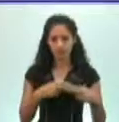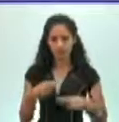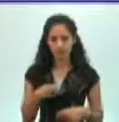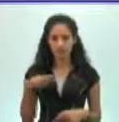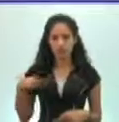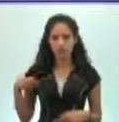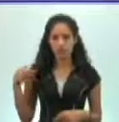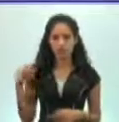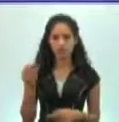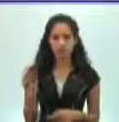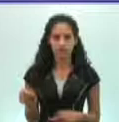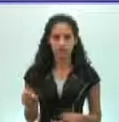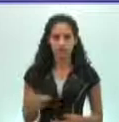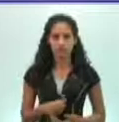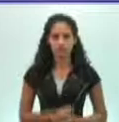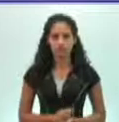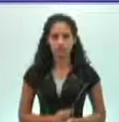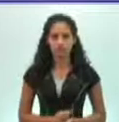inspector.